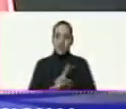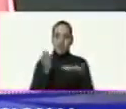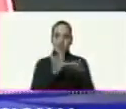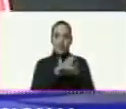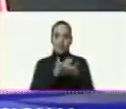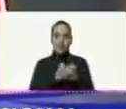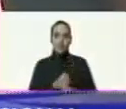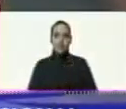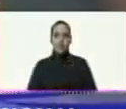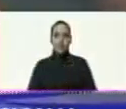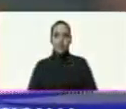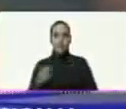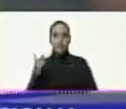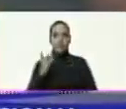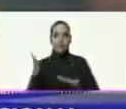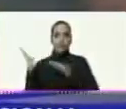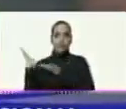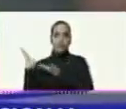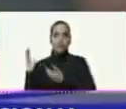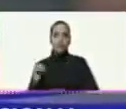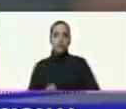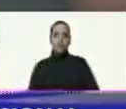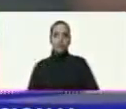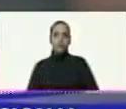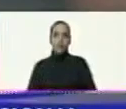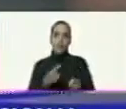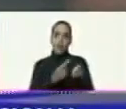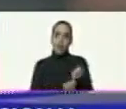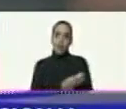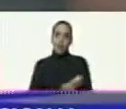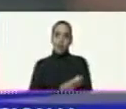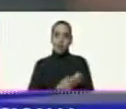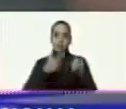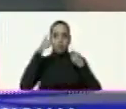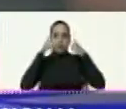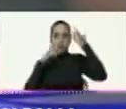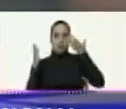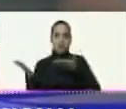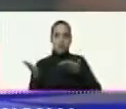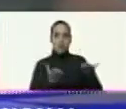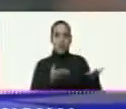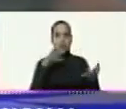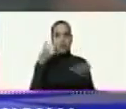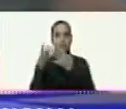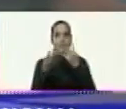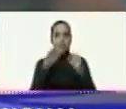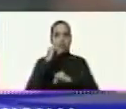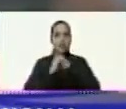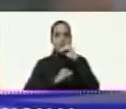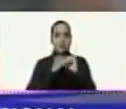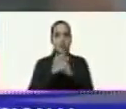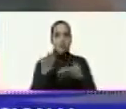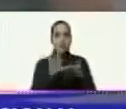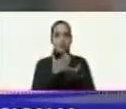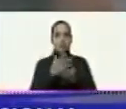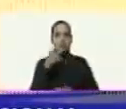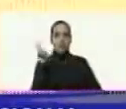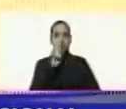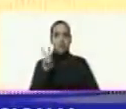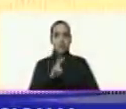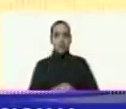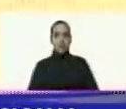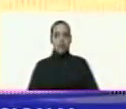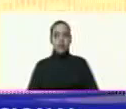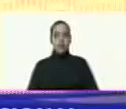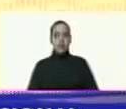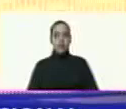está, y Adán viene a presentar el libro en la Feria Internacional del Libro de Venezuela. Estén muy pendientes de esto.